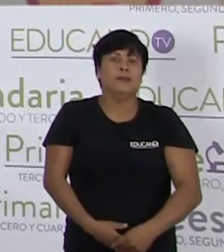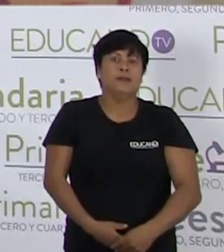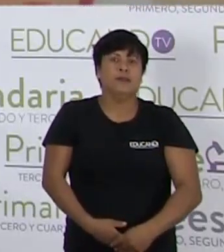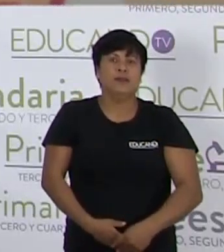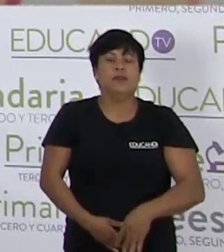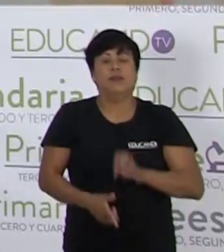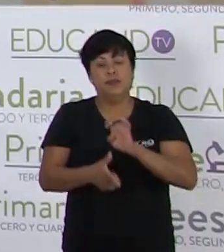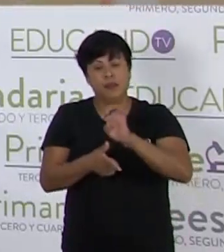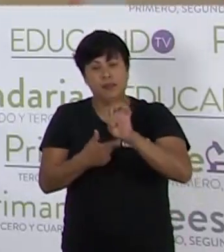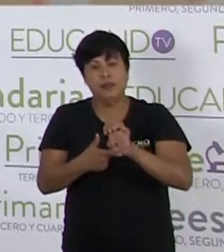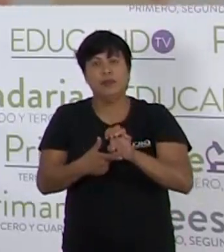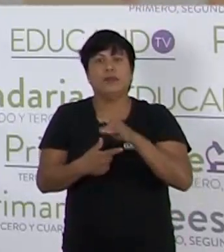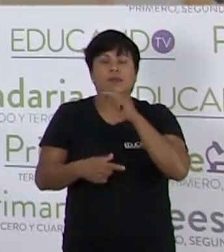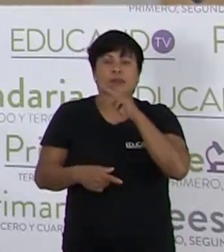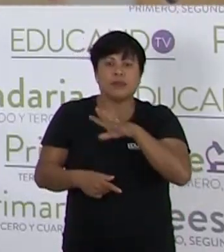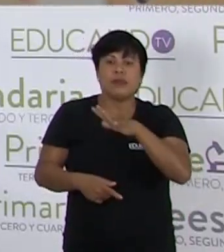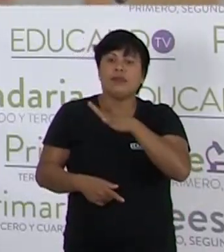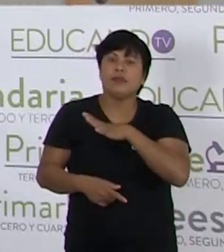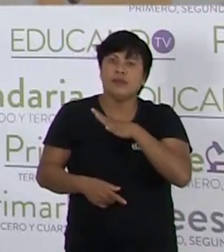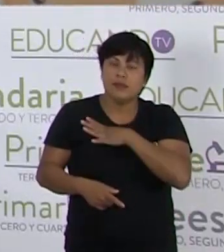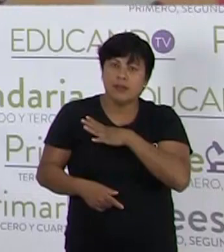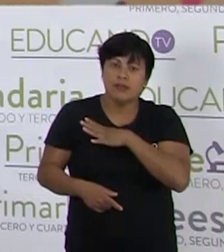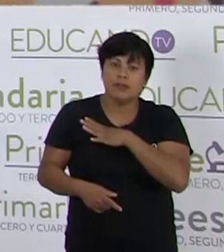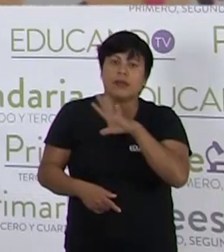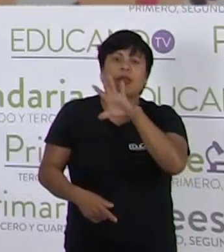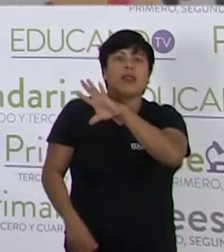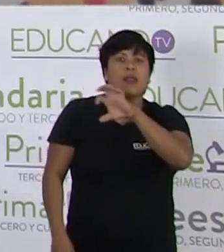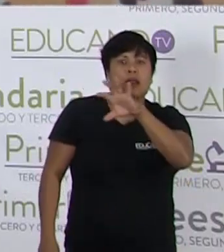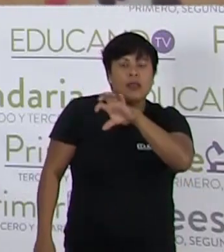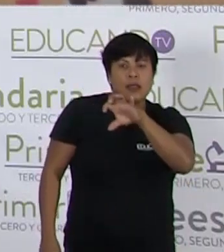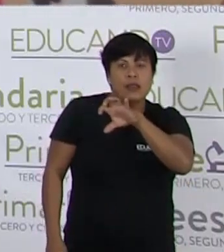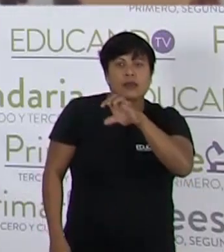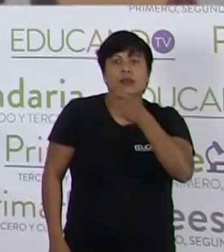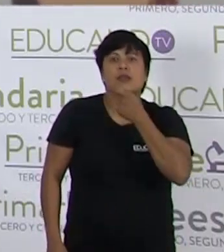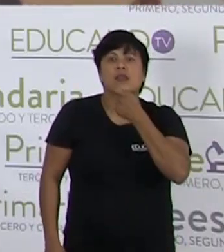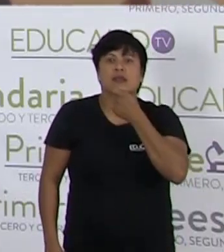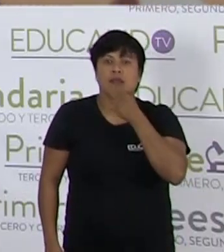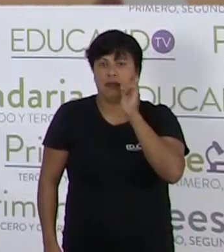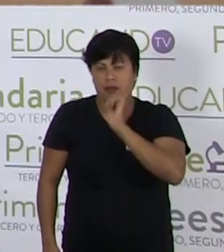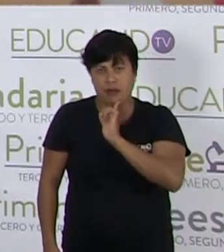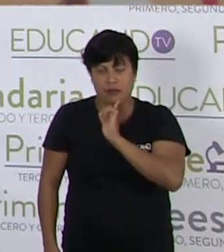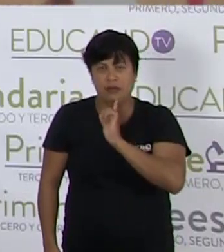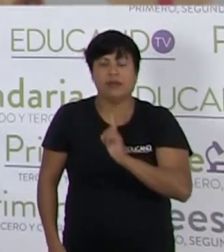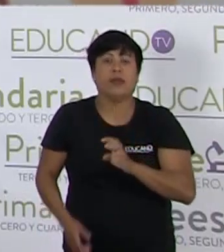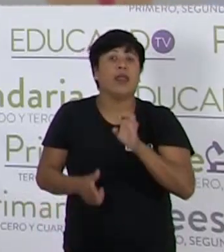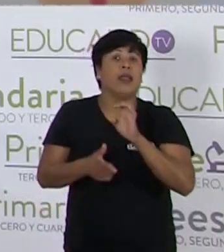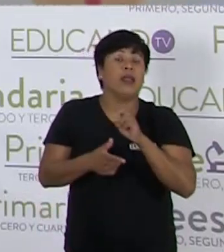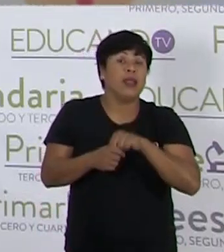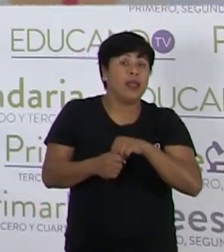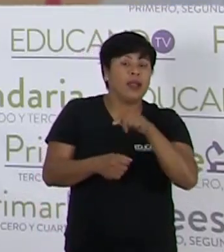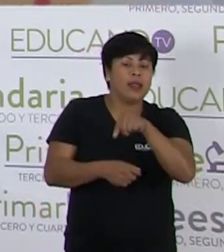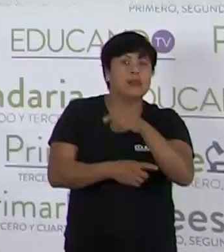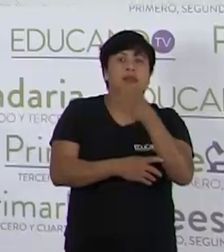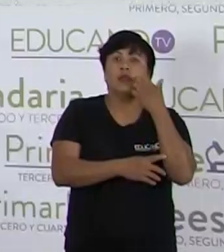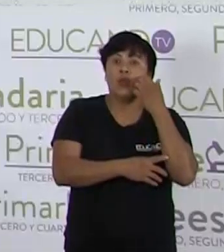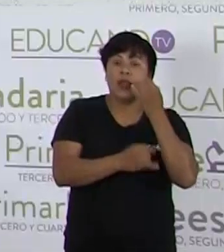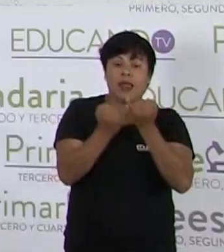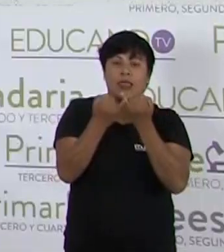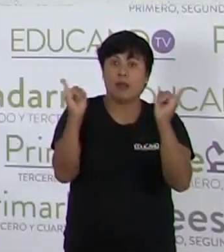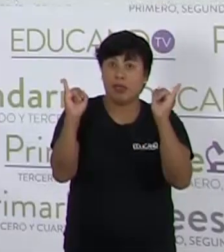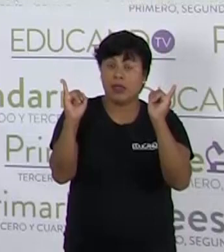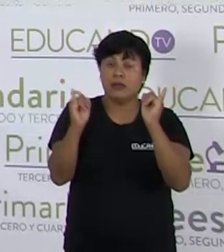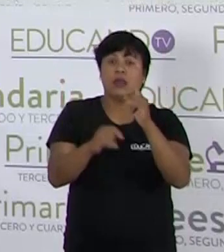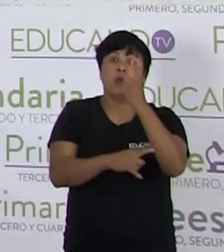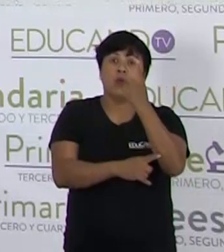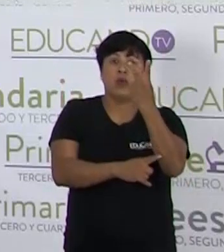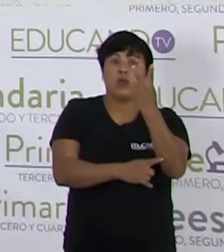Y entonces también habría 500 niñas. En la Escuela Independencia,